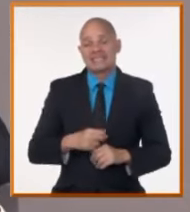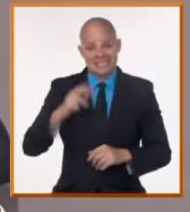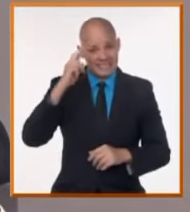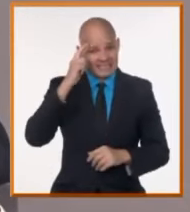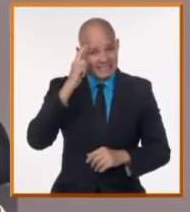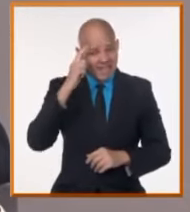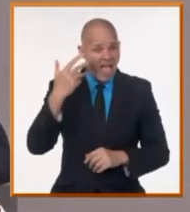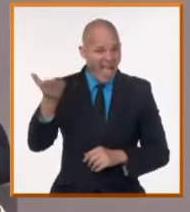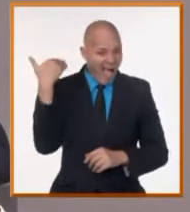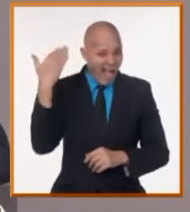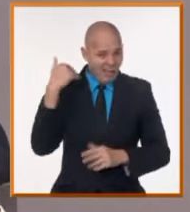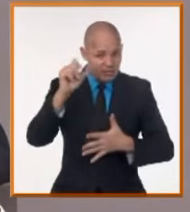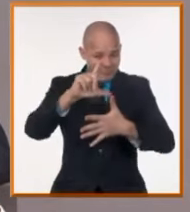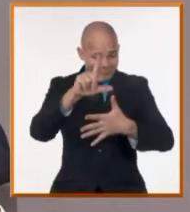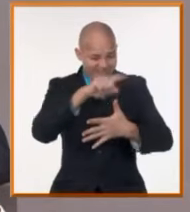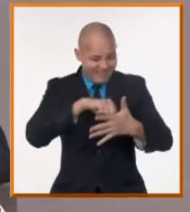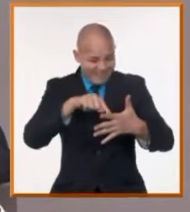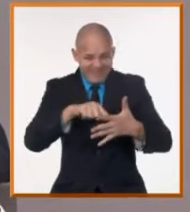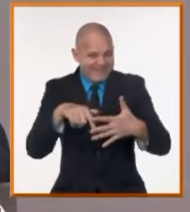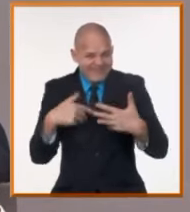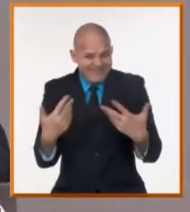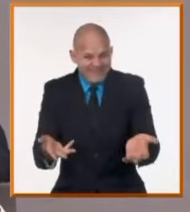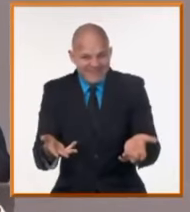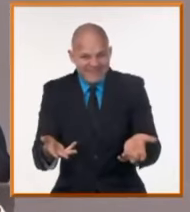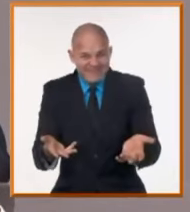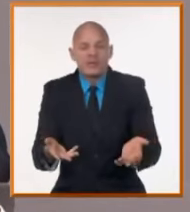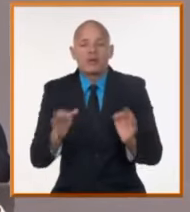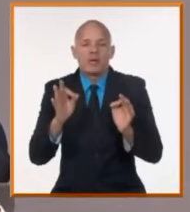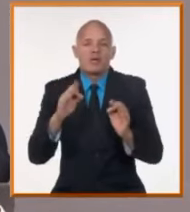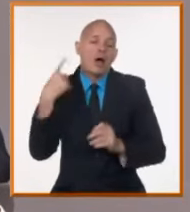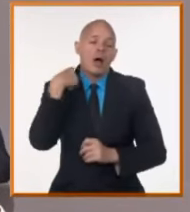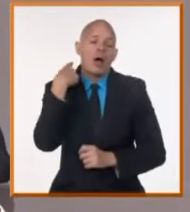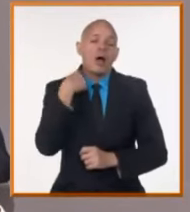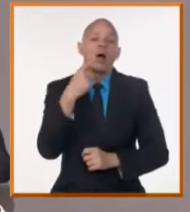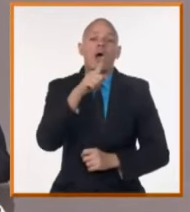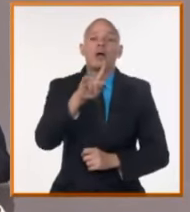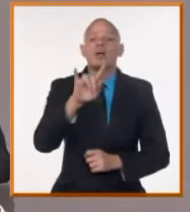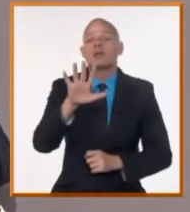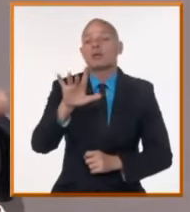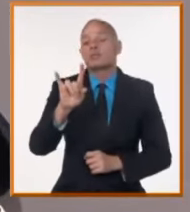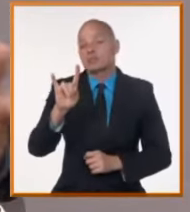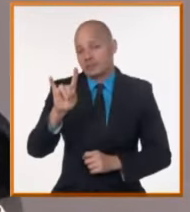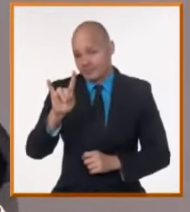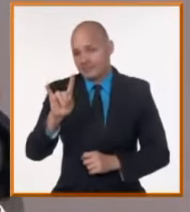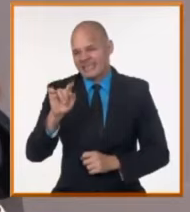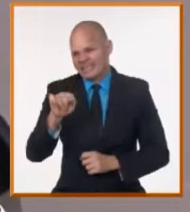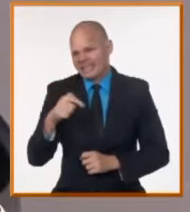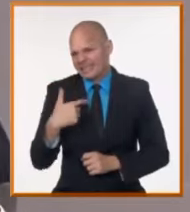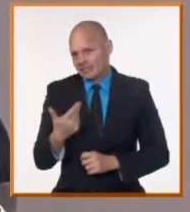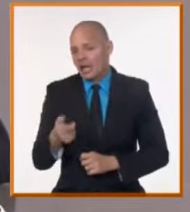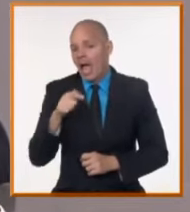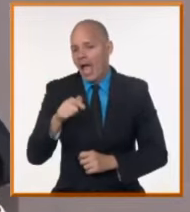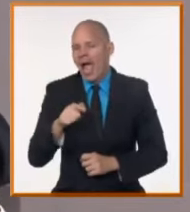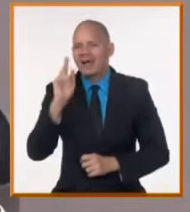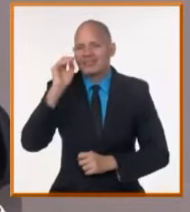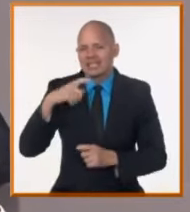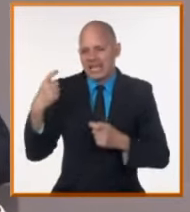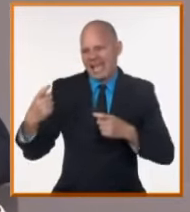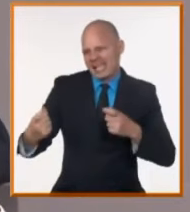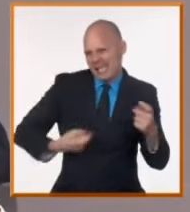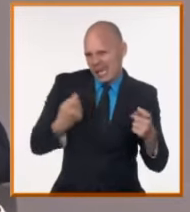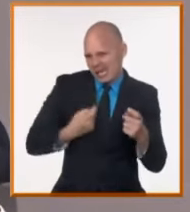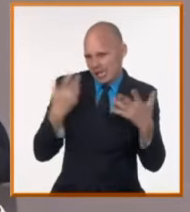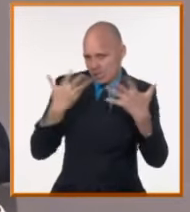la América Latina está encuadrada como parte de la periferia subdesarrollada o tercermundista en la lógica de la confrontación de Estados